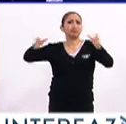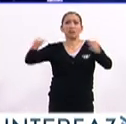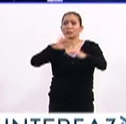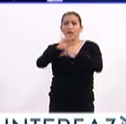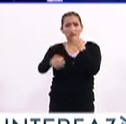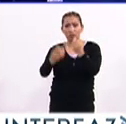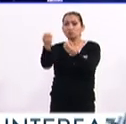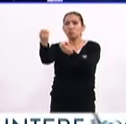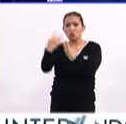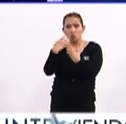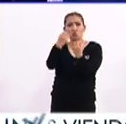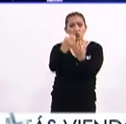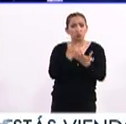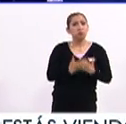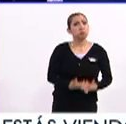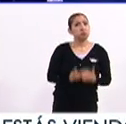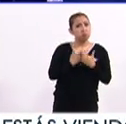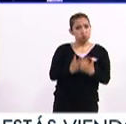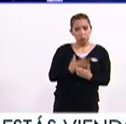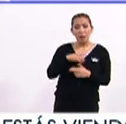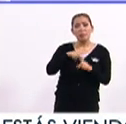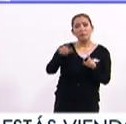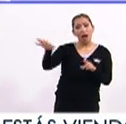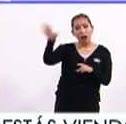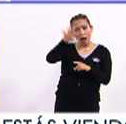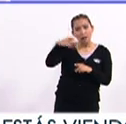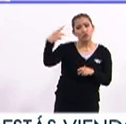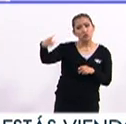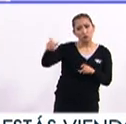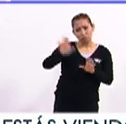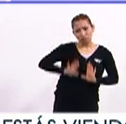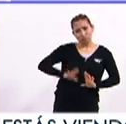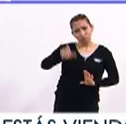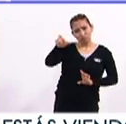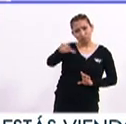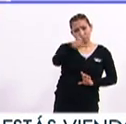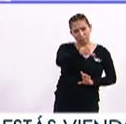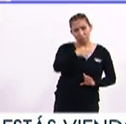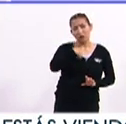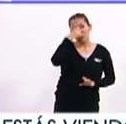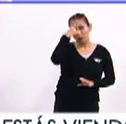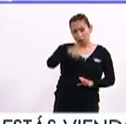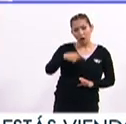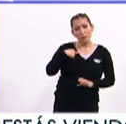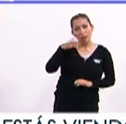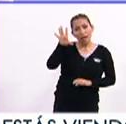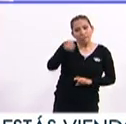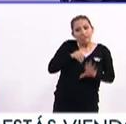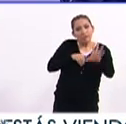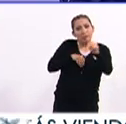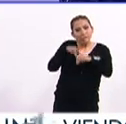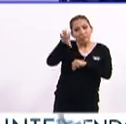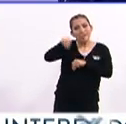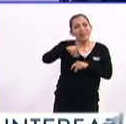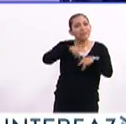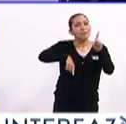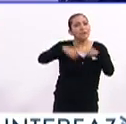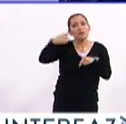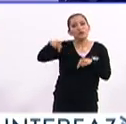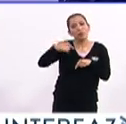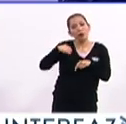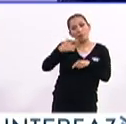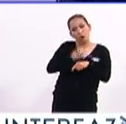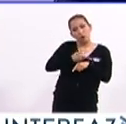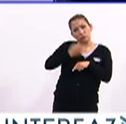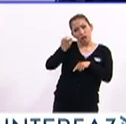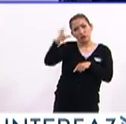todo te puede nutrir, o sea, diferentes ámbitos, diferentes cualidades, y yo creo que te las vas adueñando de acuerdo a lo que tú te